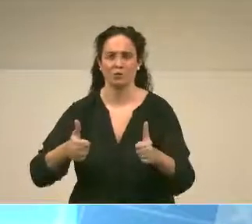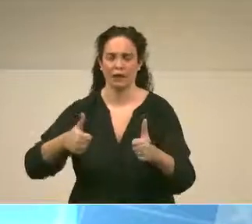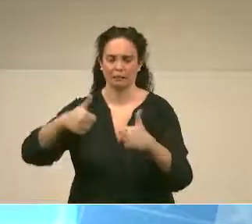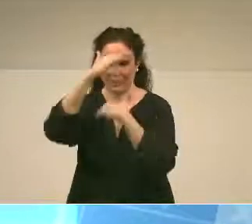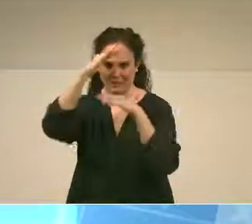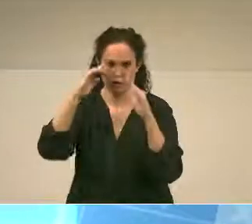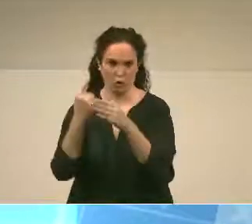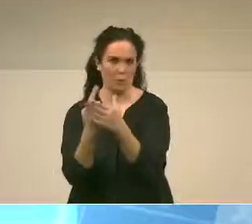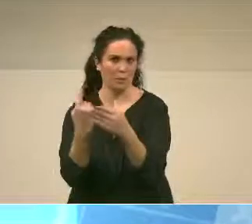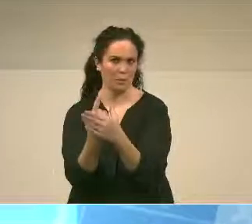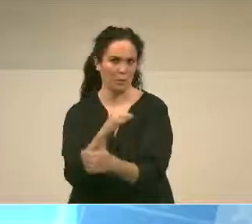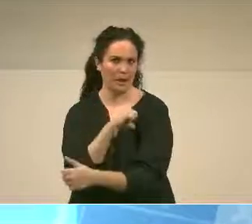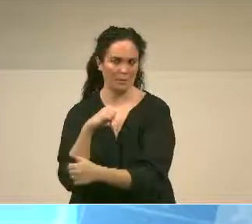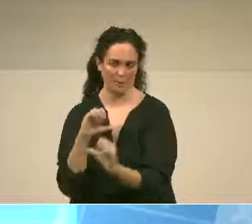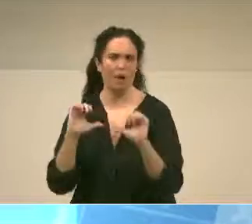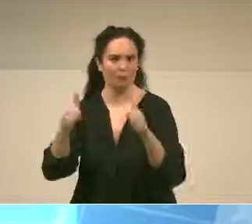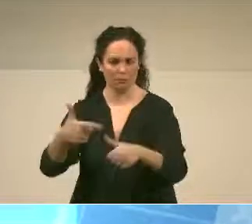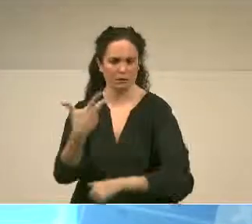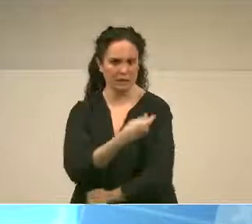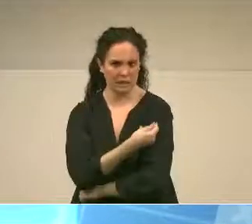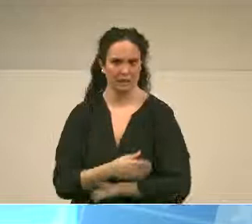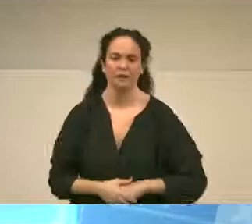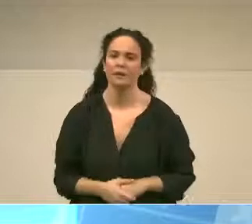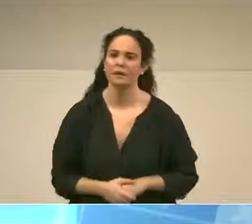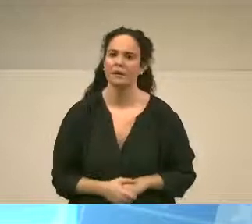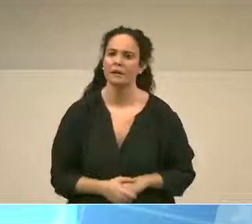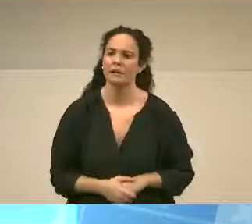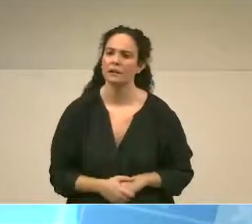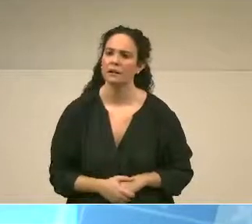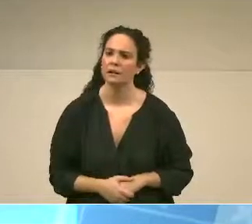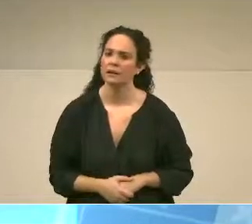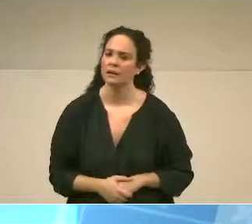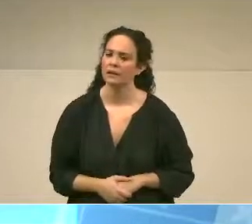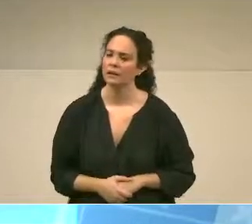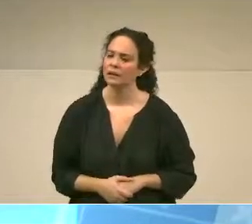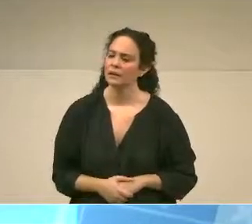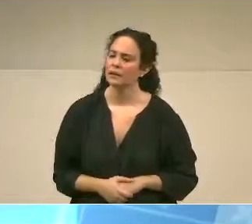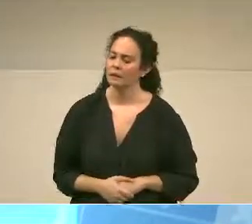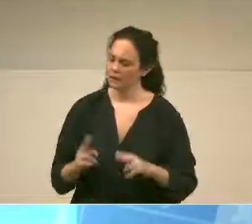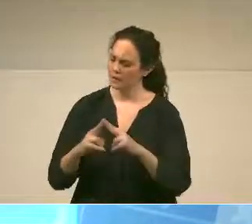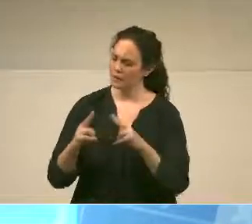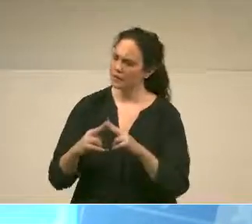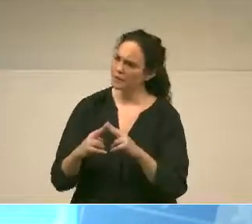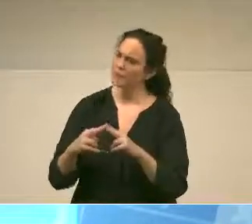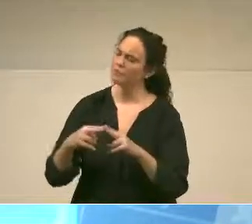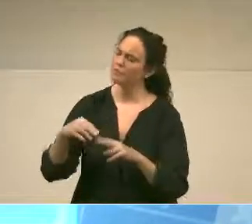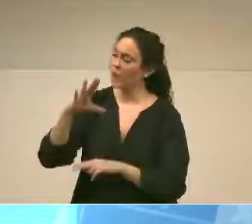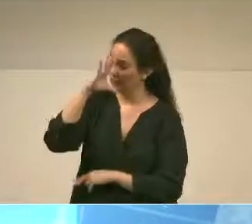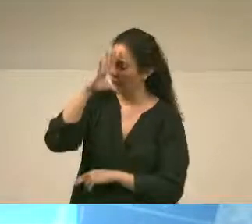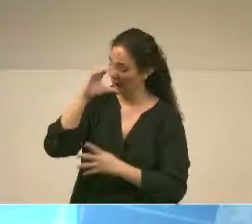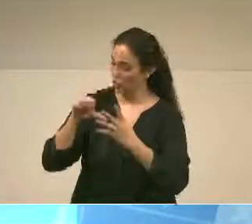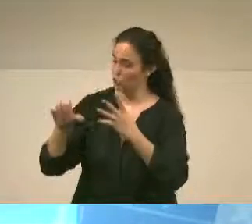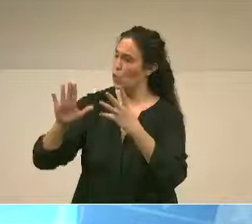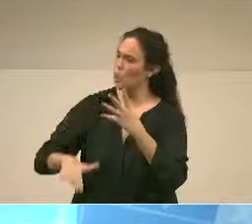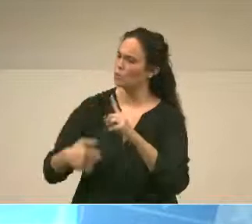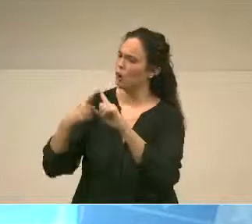la asistencia privada. ¿Consideran que a finales de febrero cumplirán con los objetivos que se habían marcado para este